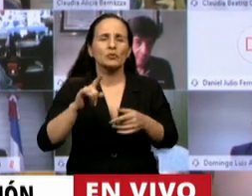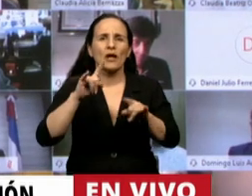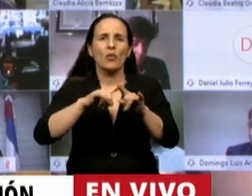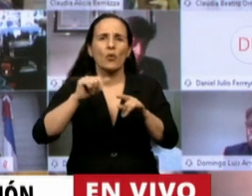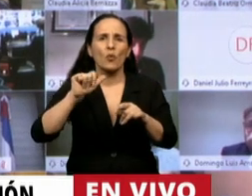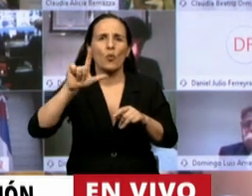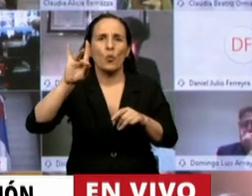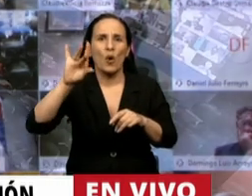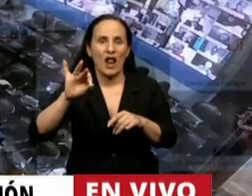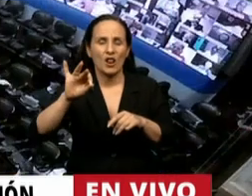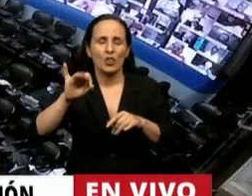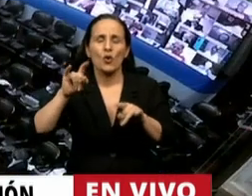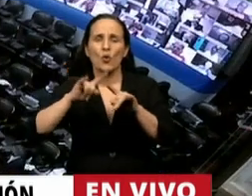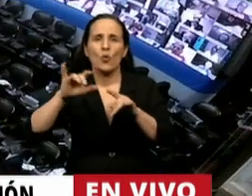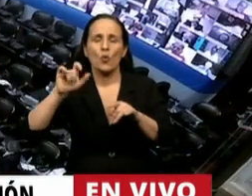Wolf